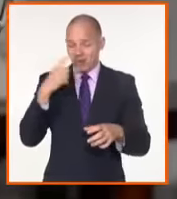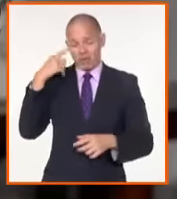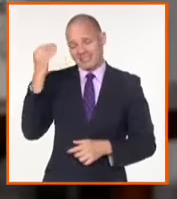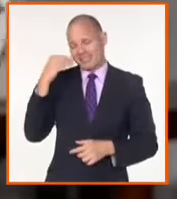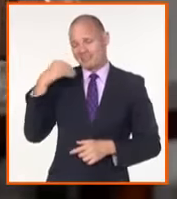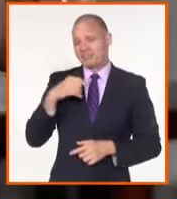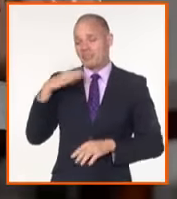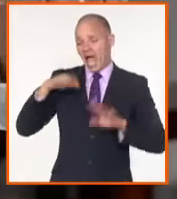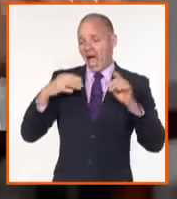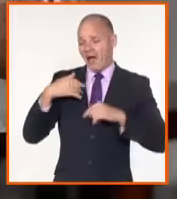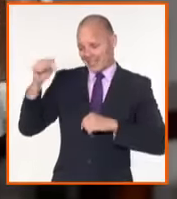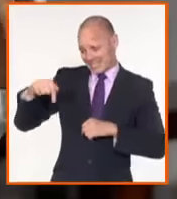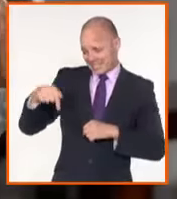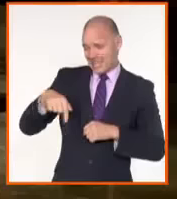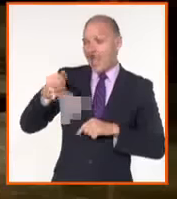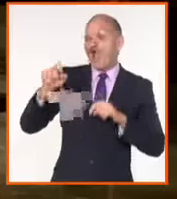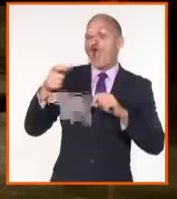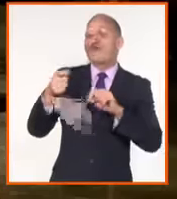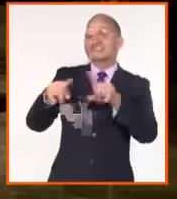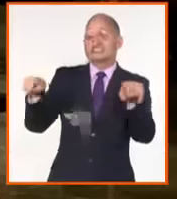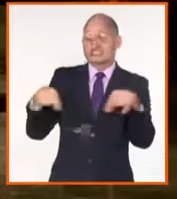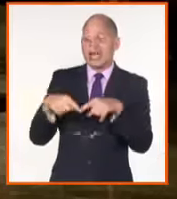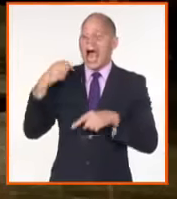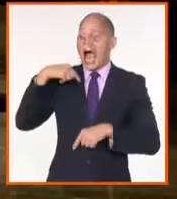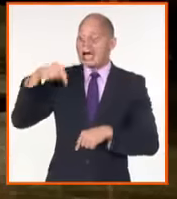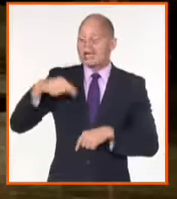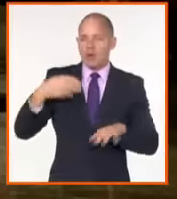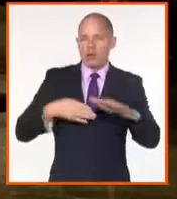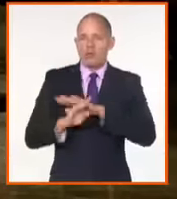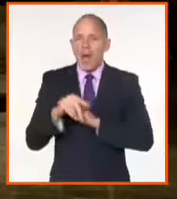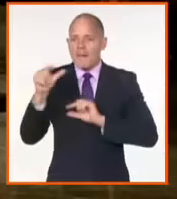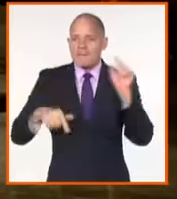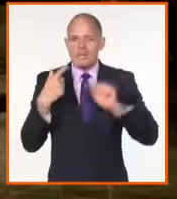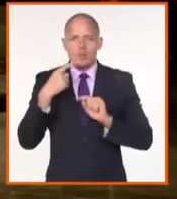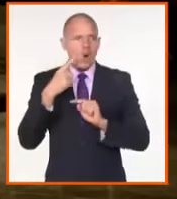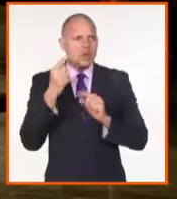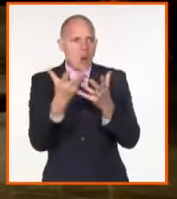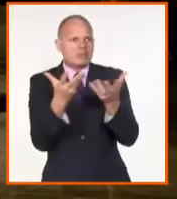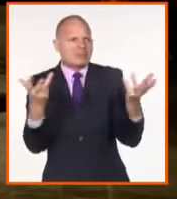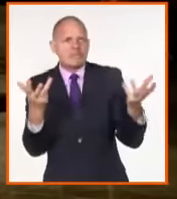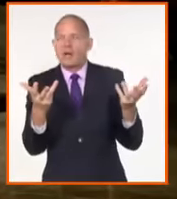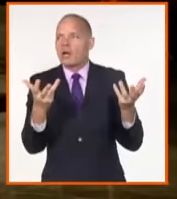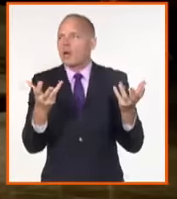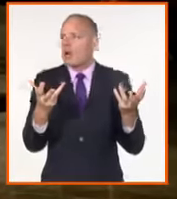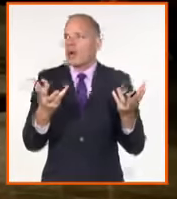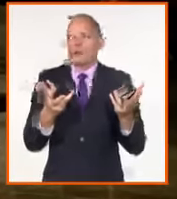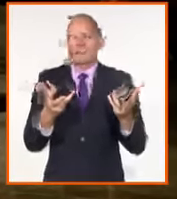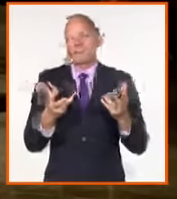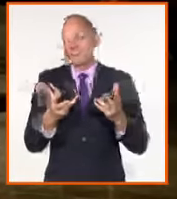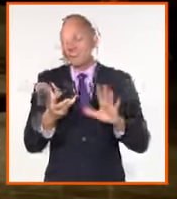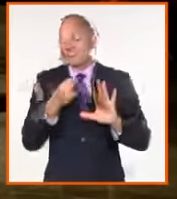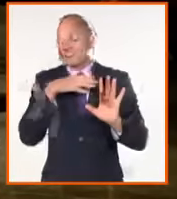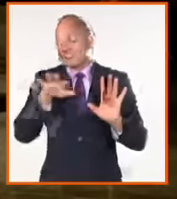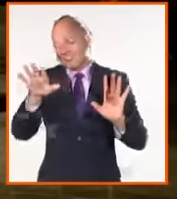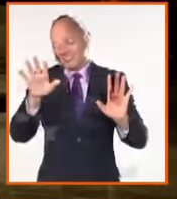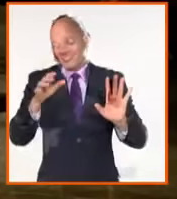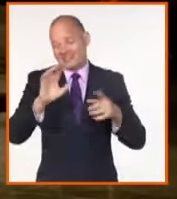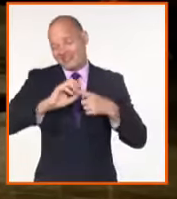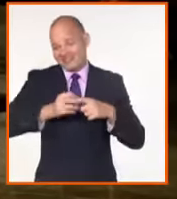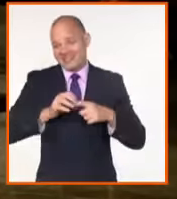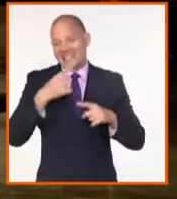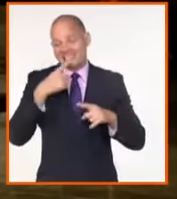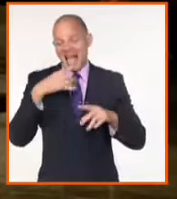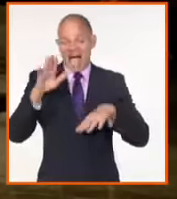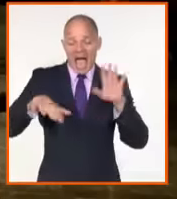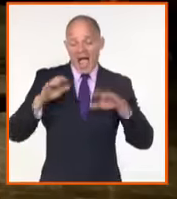la Universidad de Cuba, para decirlo con todas las letras, porque este es un palacio de la ciencia. Y ya la gente critica a veces cuando vamos el a la exceso ciencia, de ciencia, que